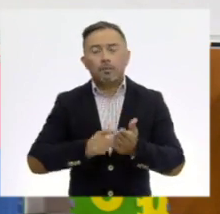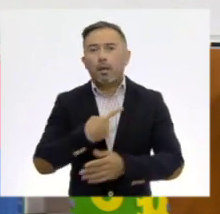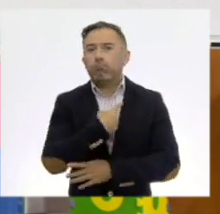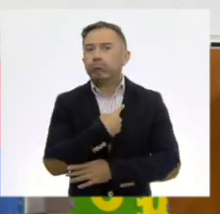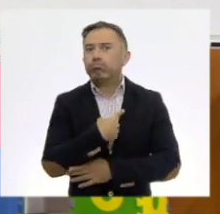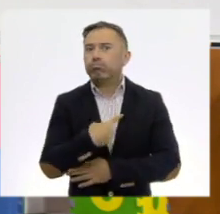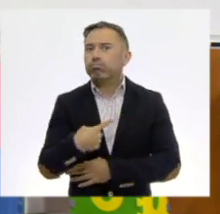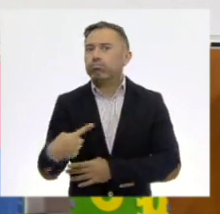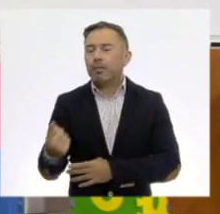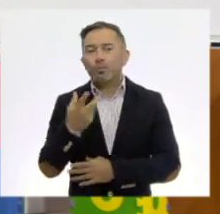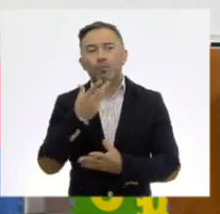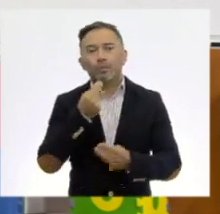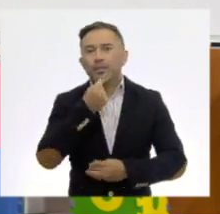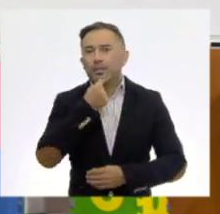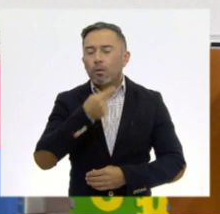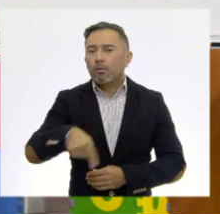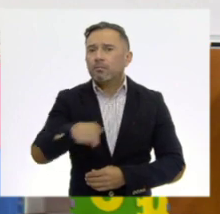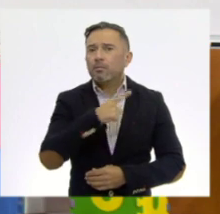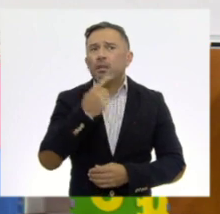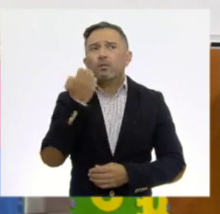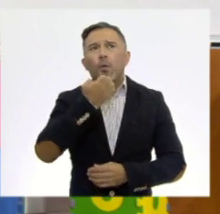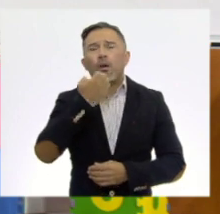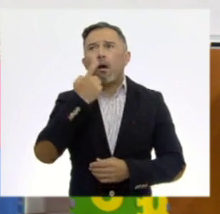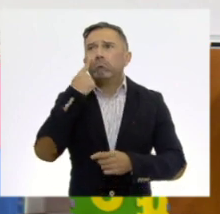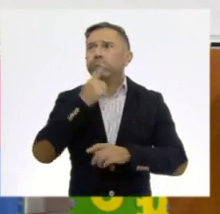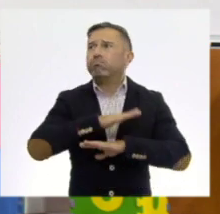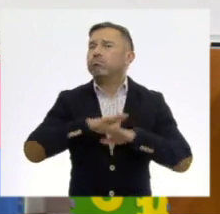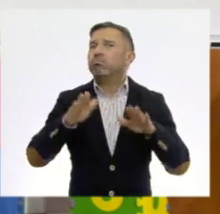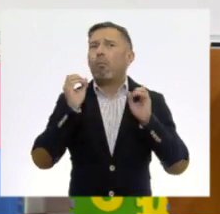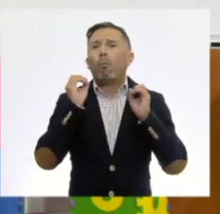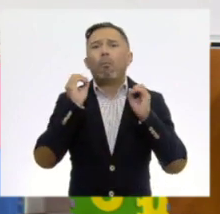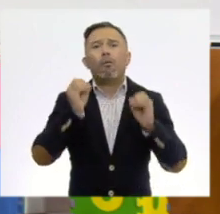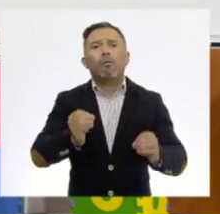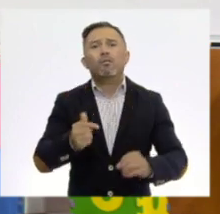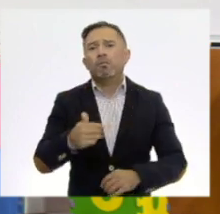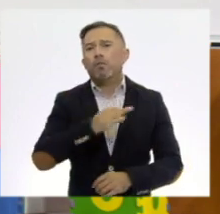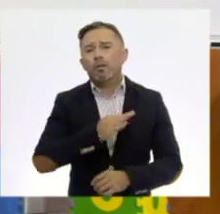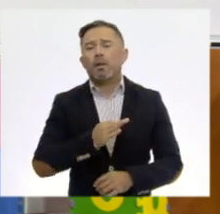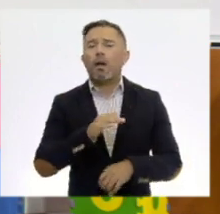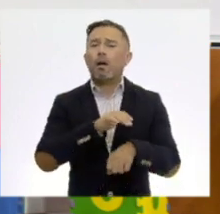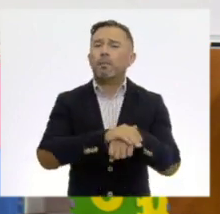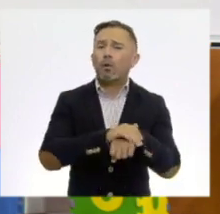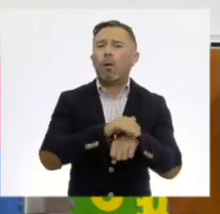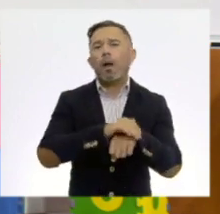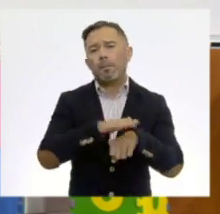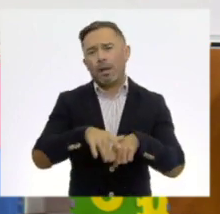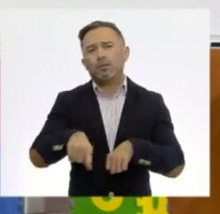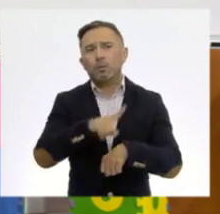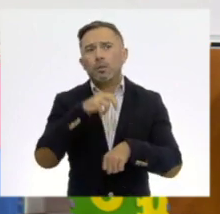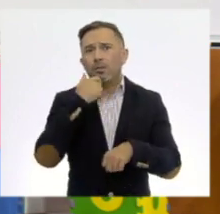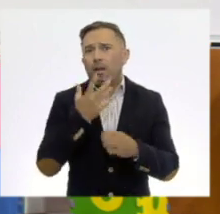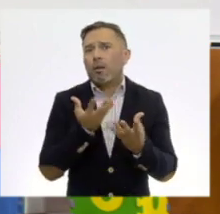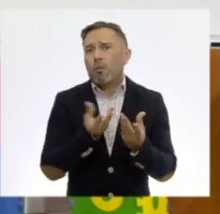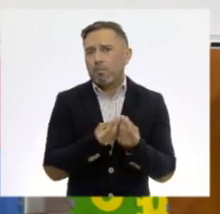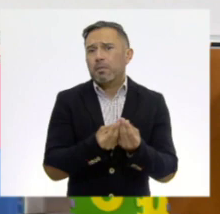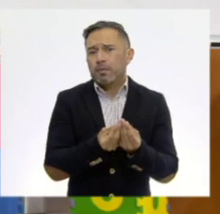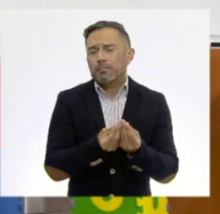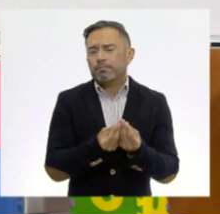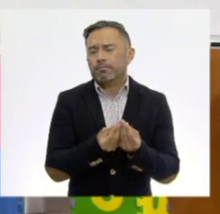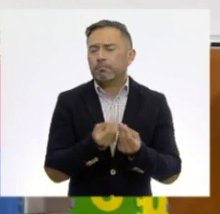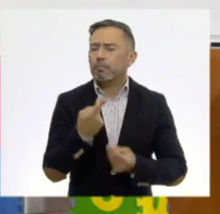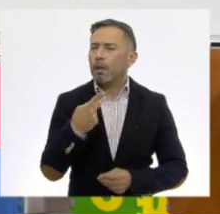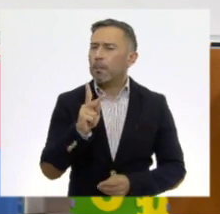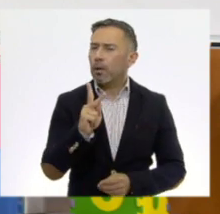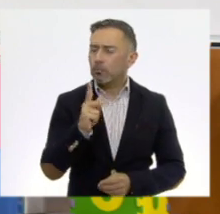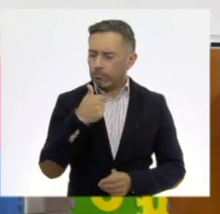pasado en la escuela y ya quieren hacerlo y quieren convivir con sus amigos y amigas. Sin embargo, yo estoy pensando en un